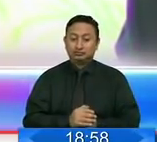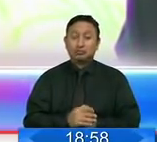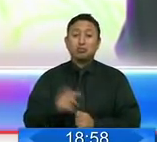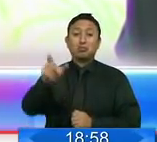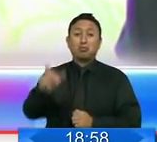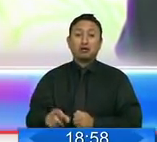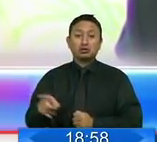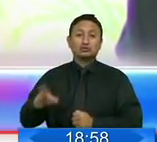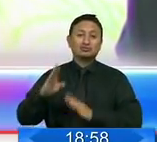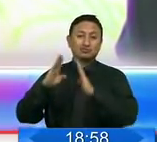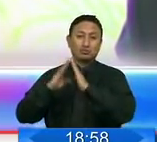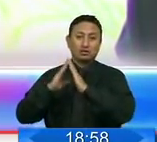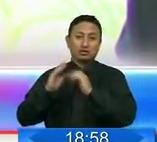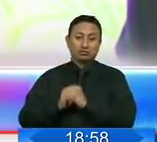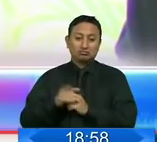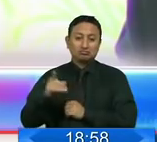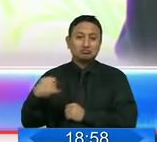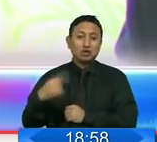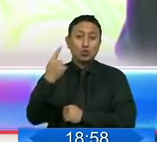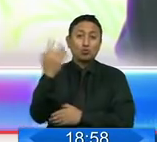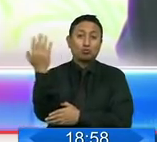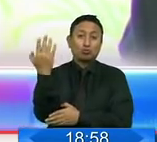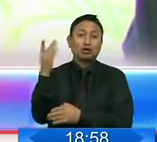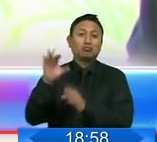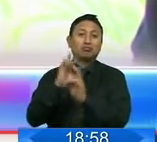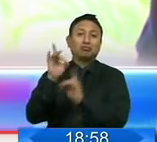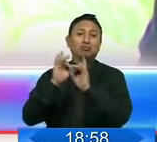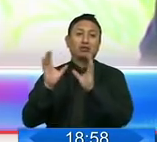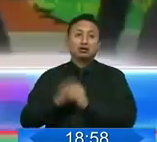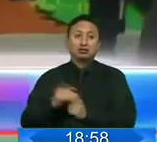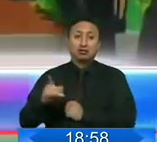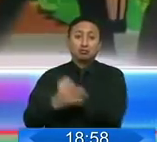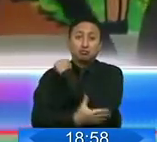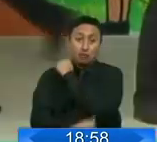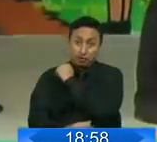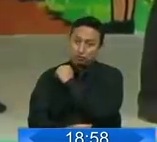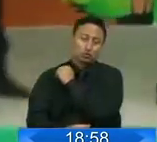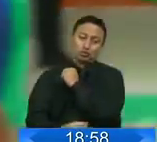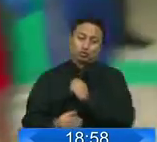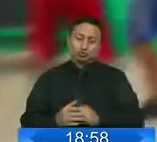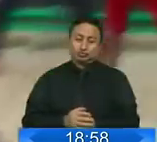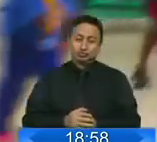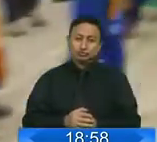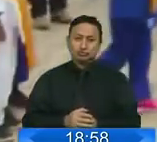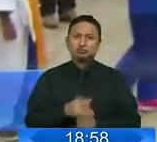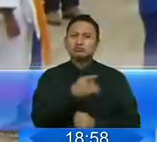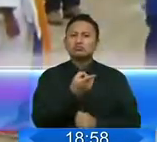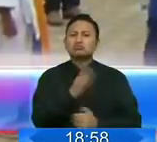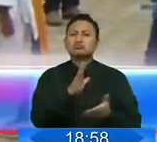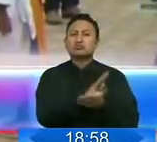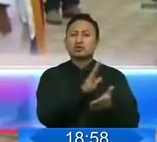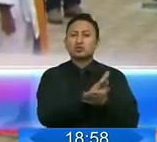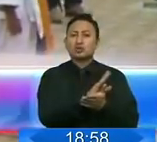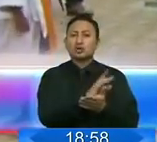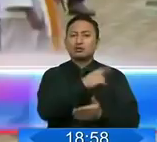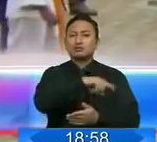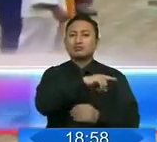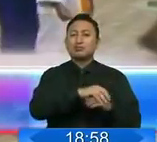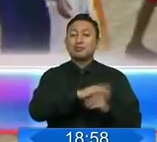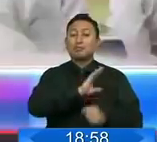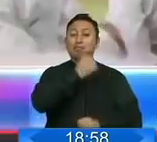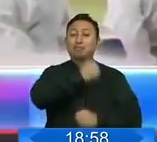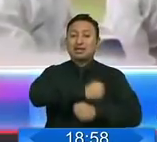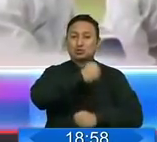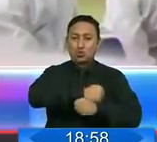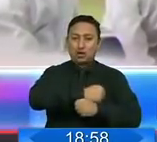casita tenía un televisor regalado, ya no era pobre. Lo hizo en una unidad educativa bilingüe ubicada en Pascual Estos, el